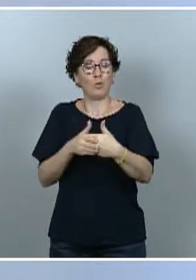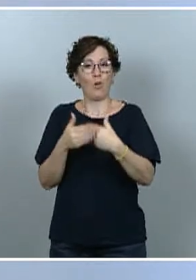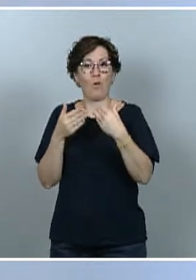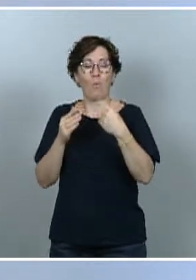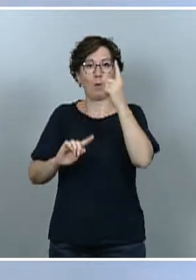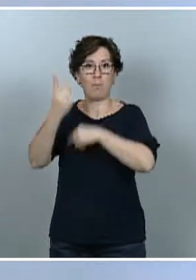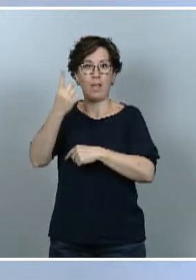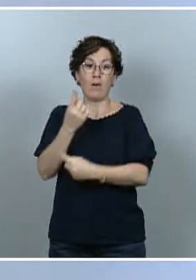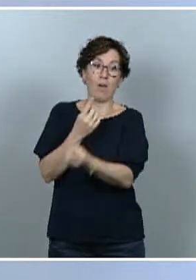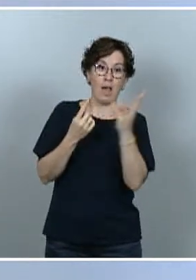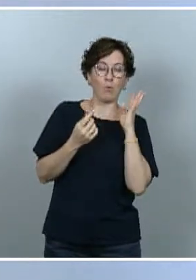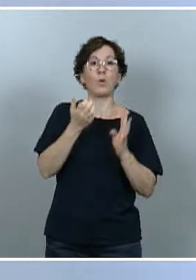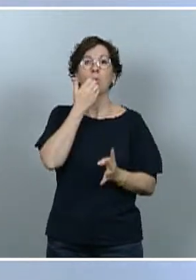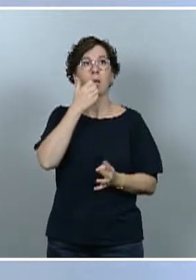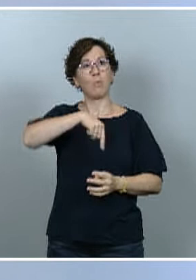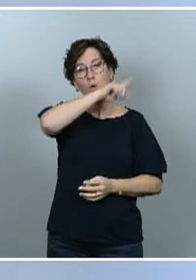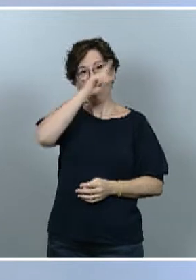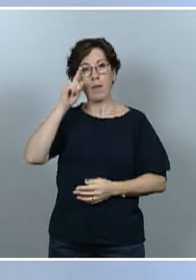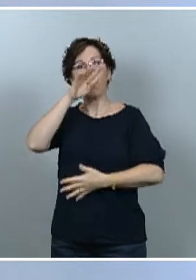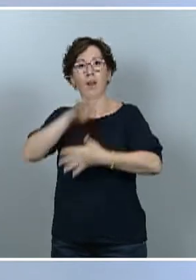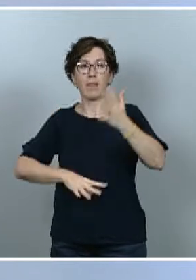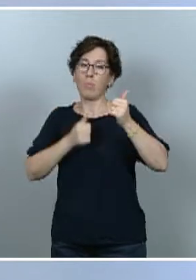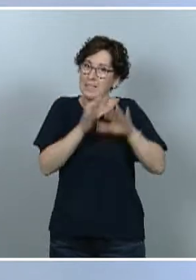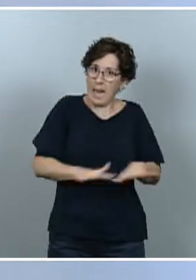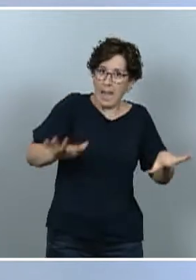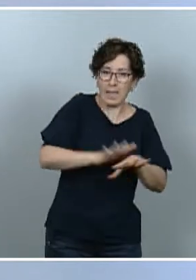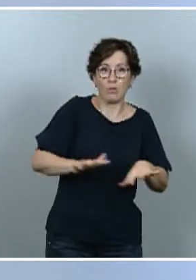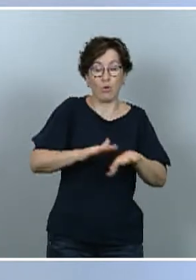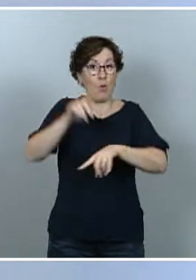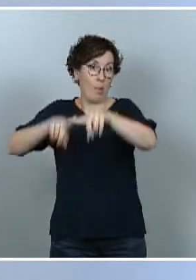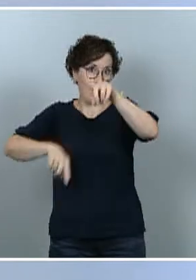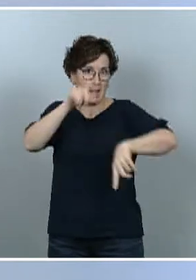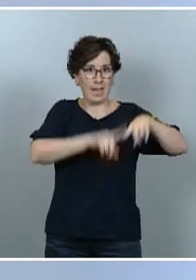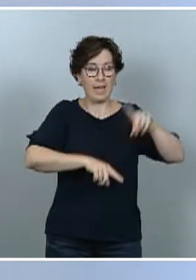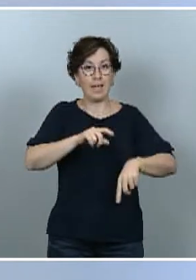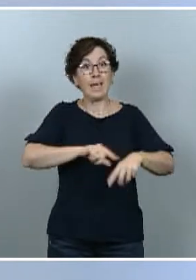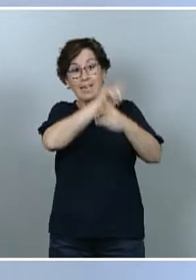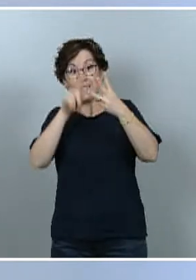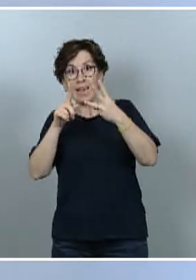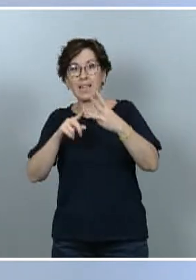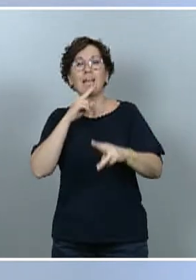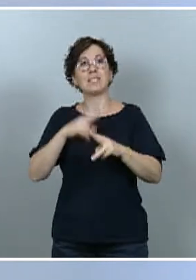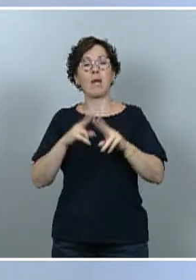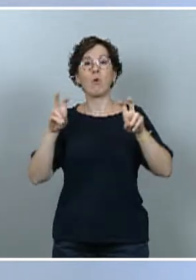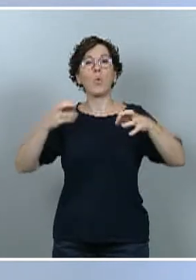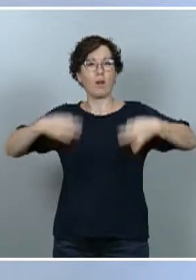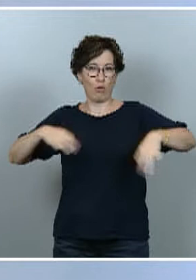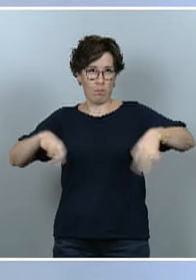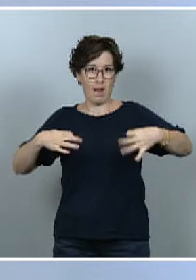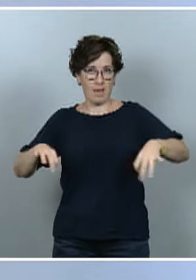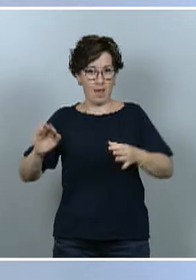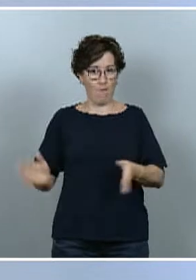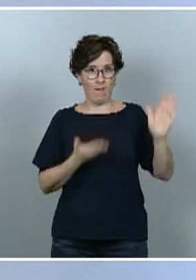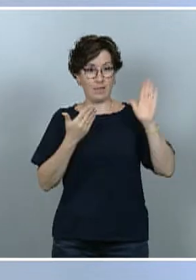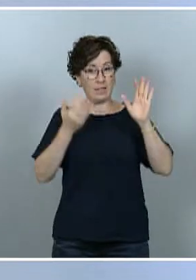de Madrid y Barcelona, pues se va a un ritmo poco más lento. Y la tercera etapa será la de la nueva normalidad, con seguridad